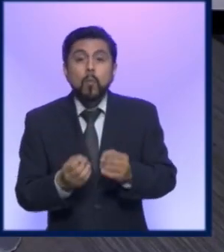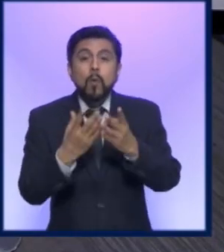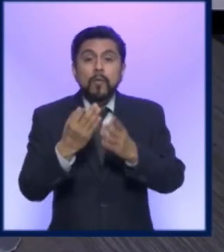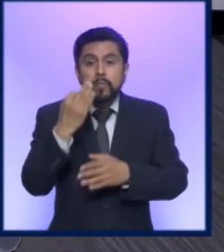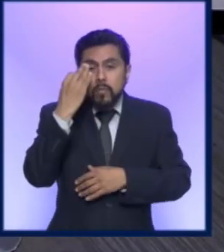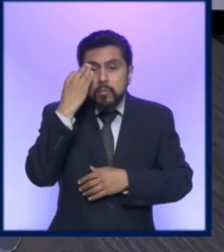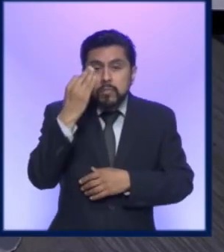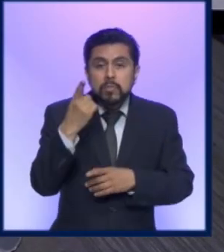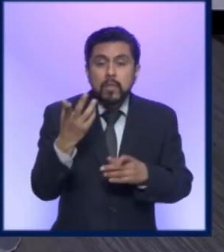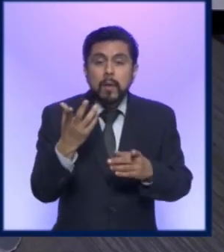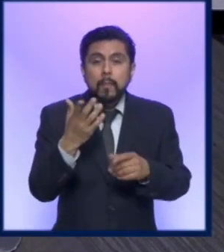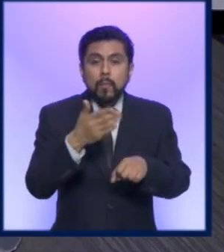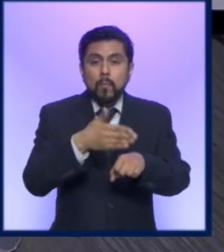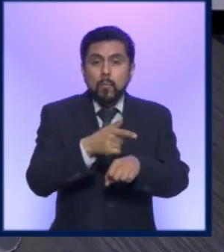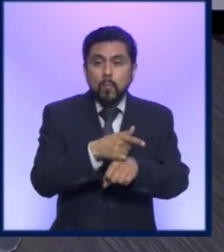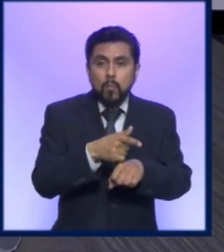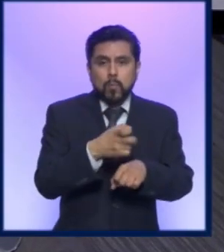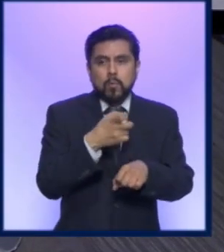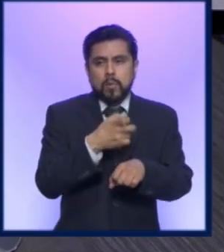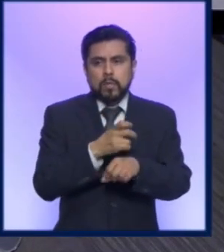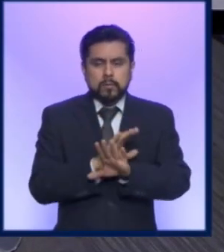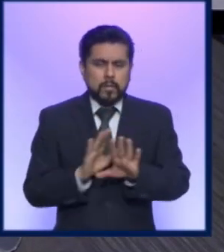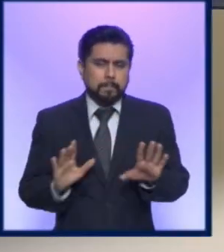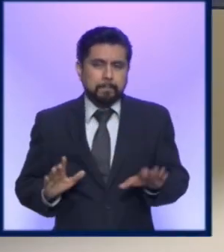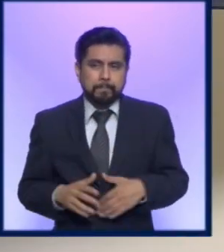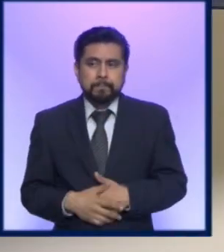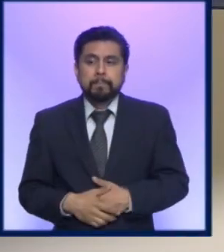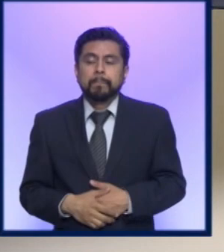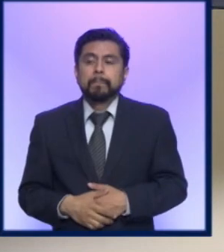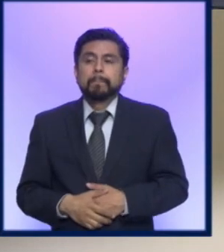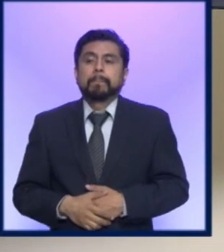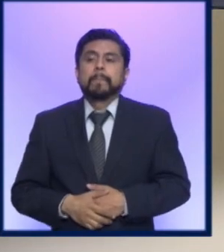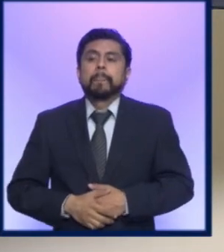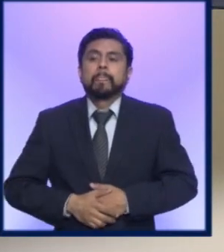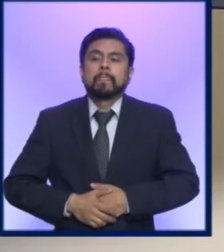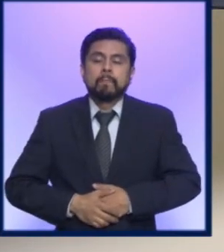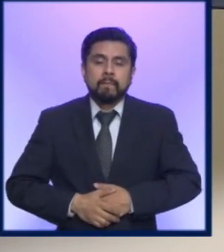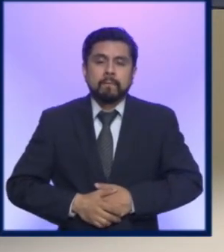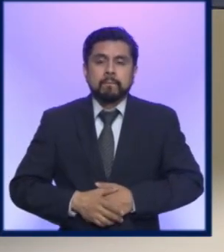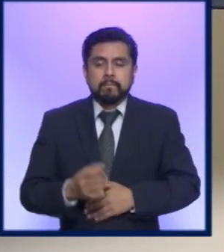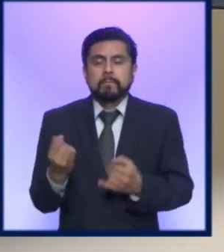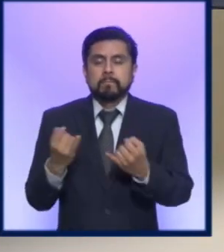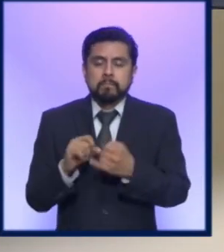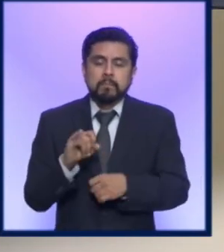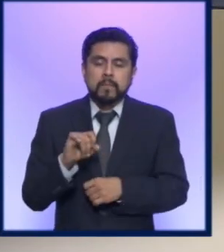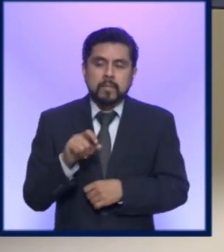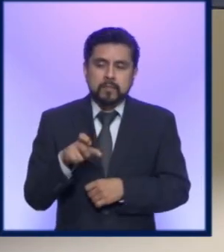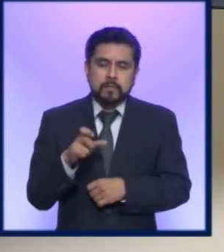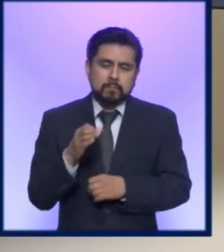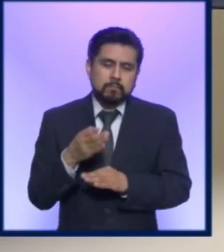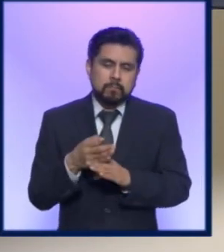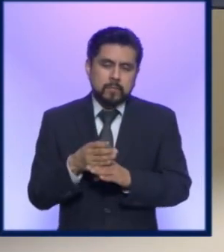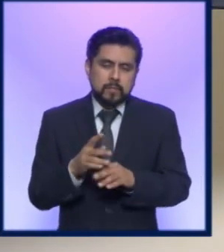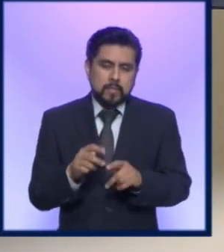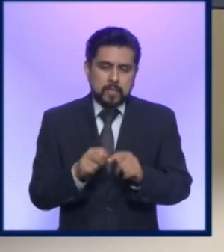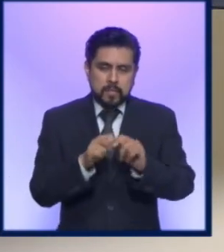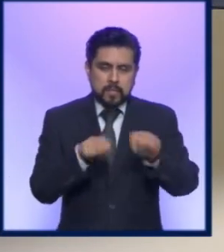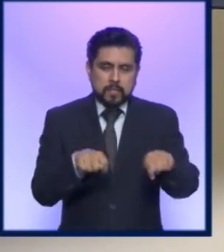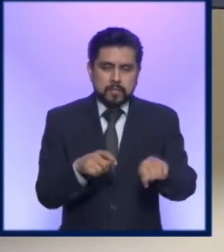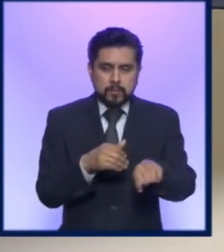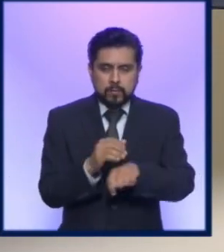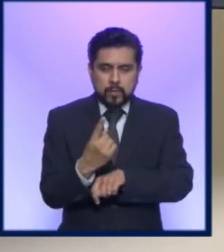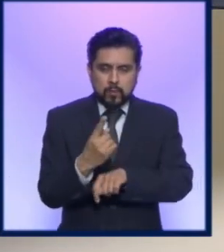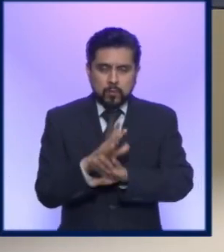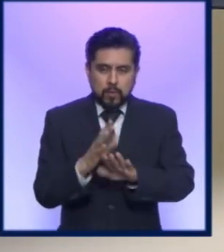delimitada la temporalidad de la sanción en tal caso Claro que sigue siendo Aunque es una a digamos es una tesis nos da seguridad y